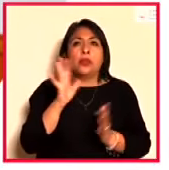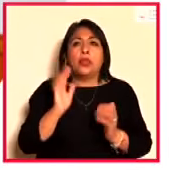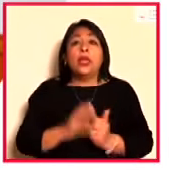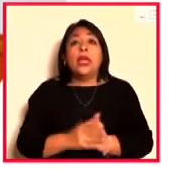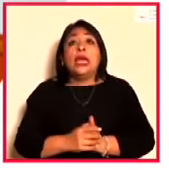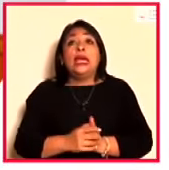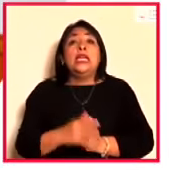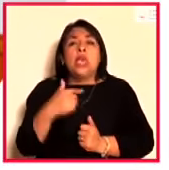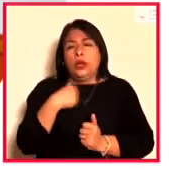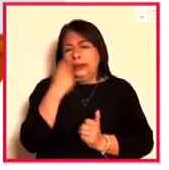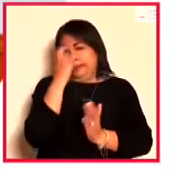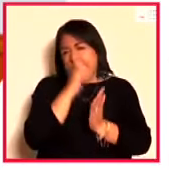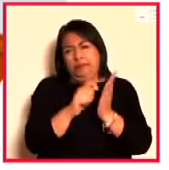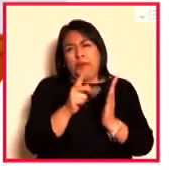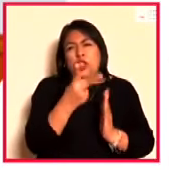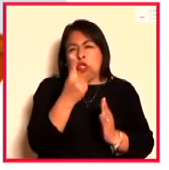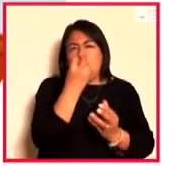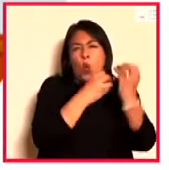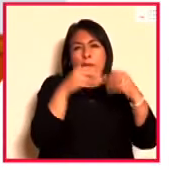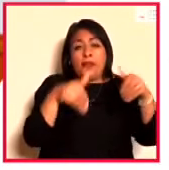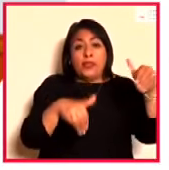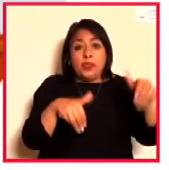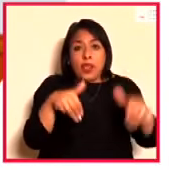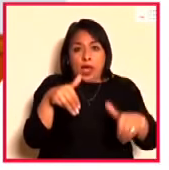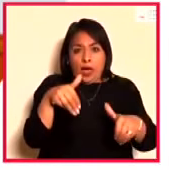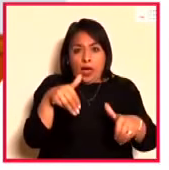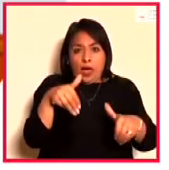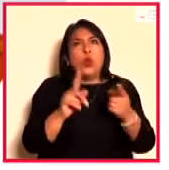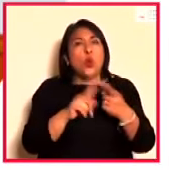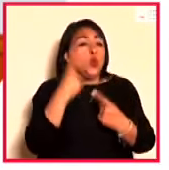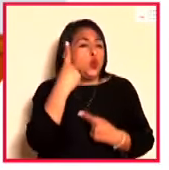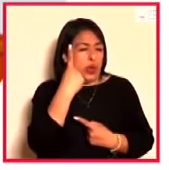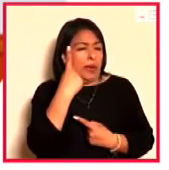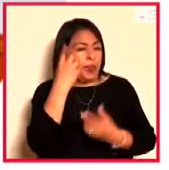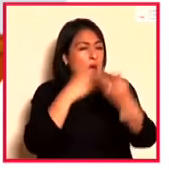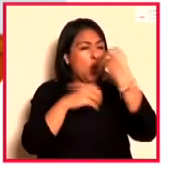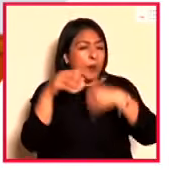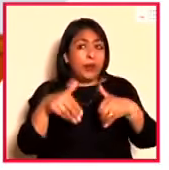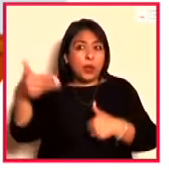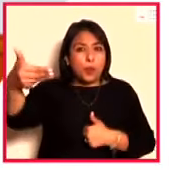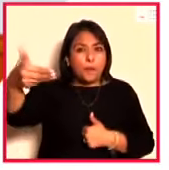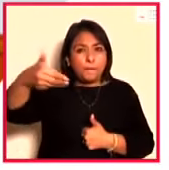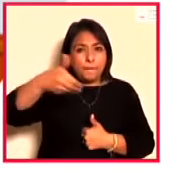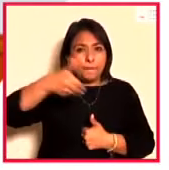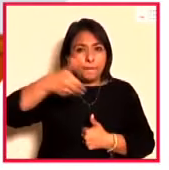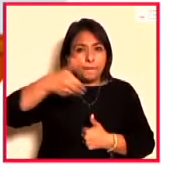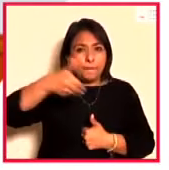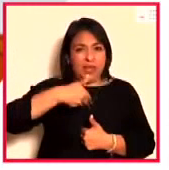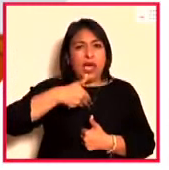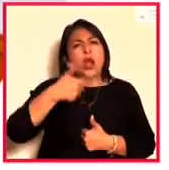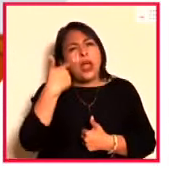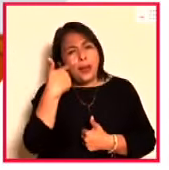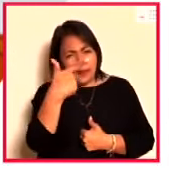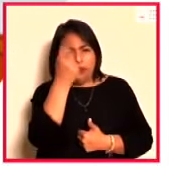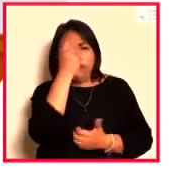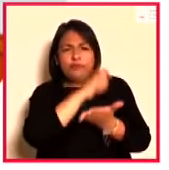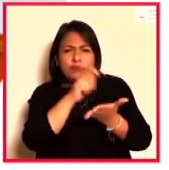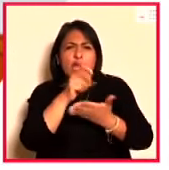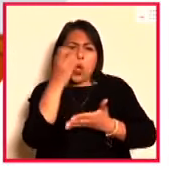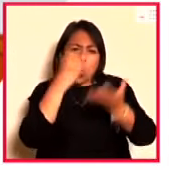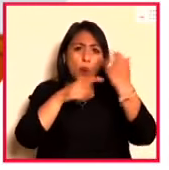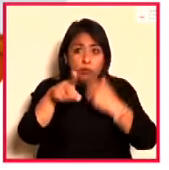escribí un par de obras de teatro que puse, una obra de teatro que me pidieron Ancira. A ver, escríbase una obra, usted que dice que le gusta